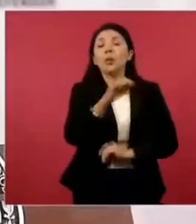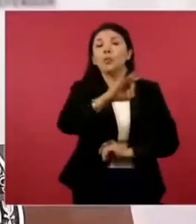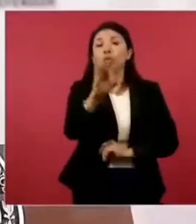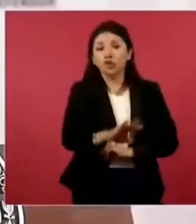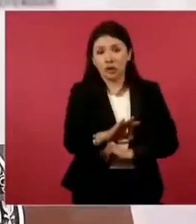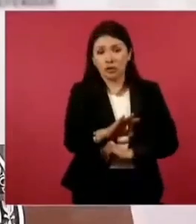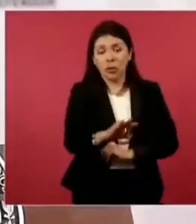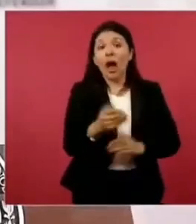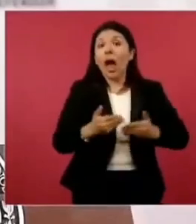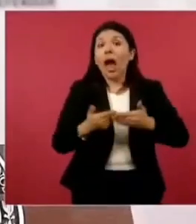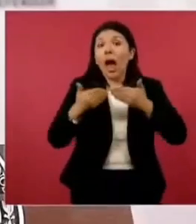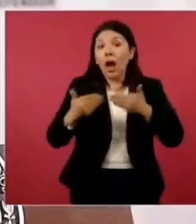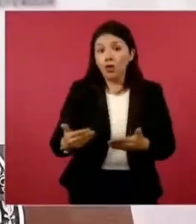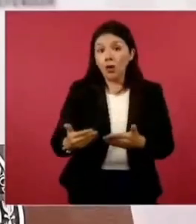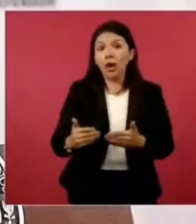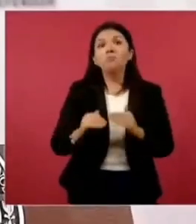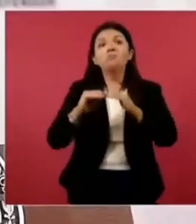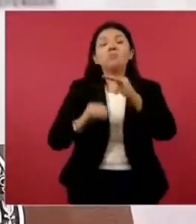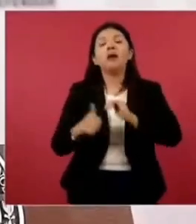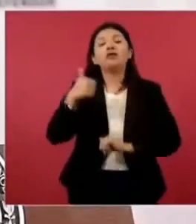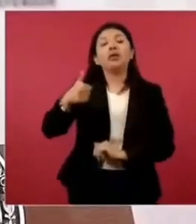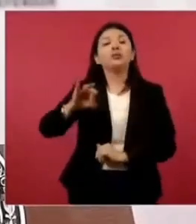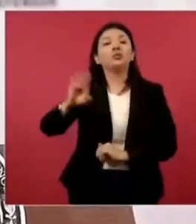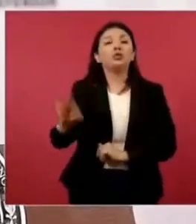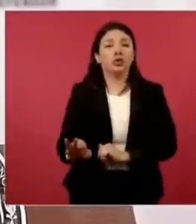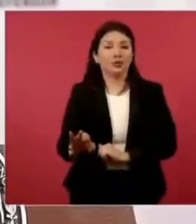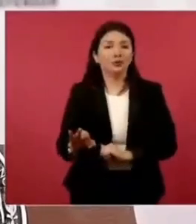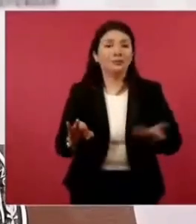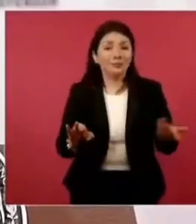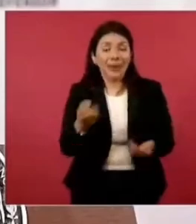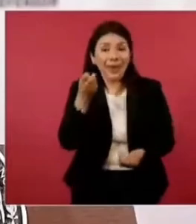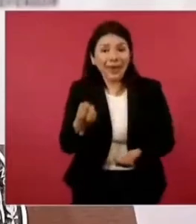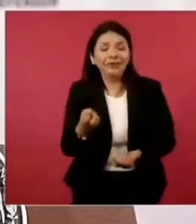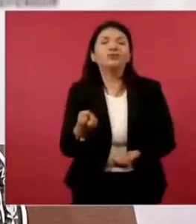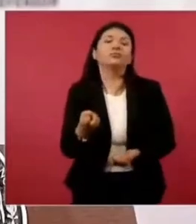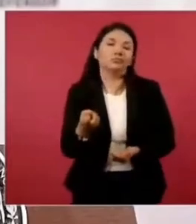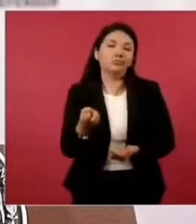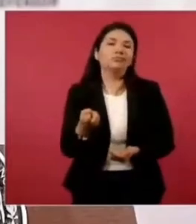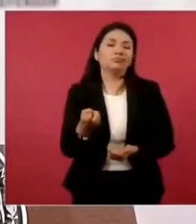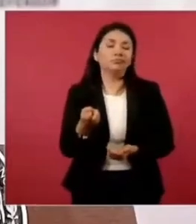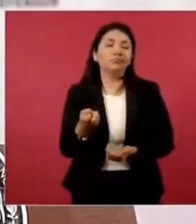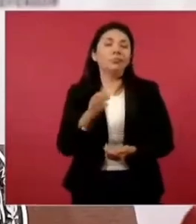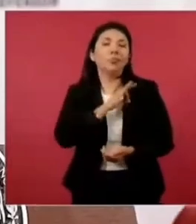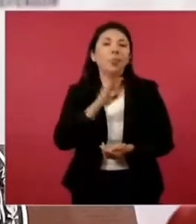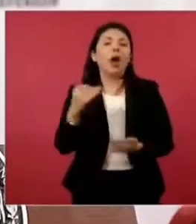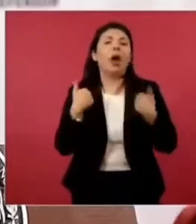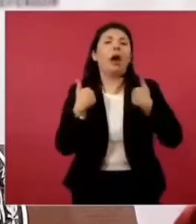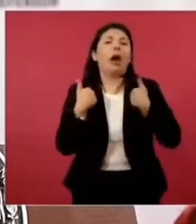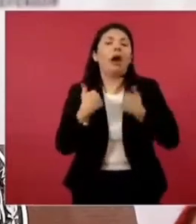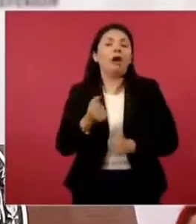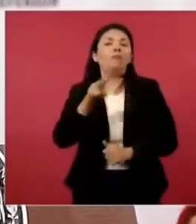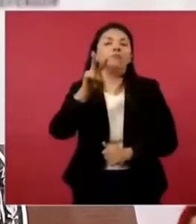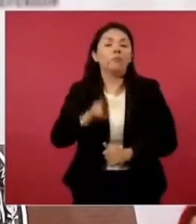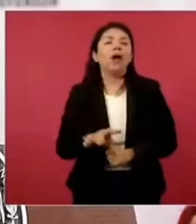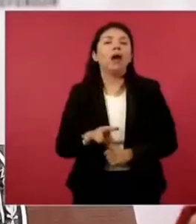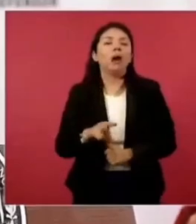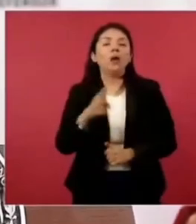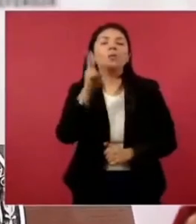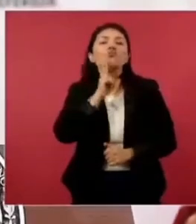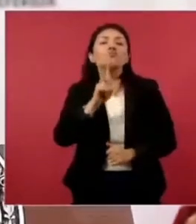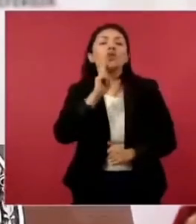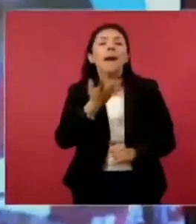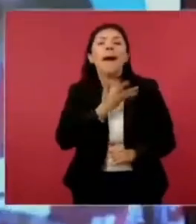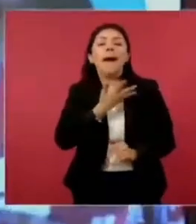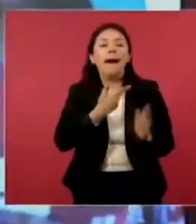abandono. Hoy en día es del 6%. Con ello podemos verificar y evidenciar